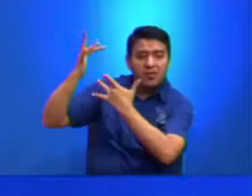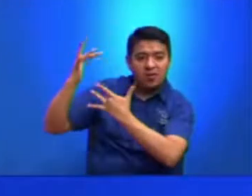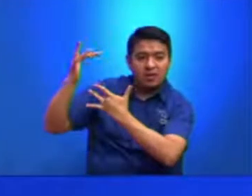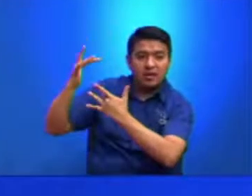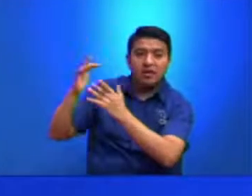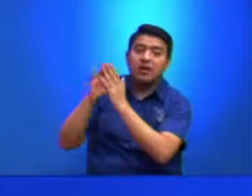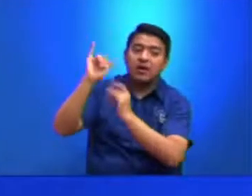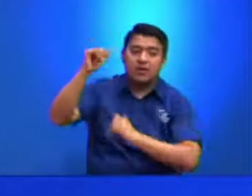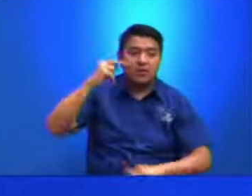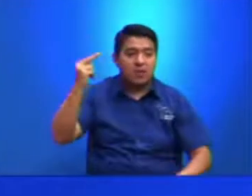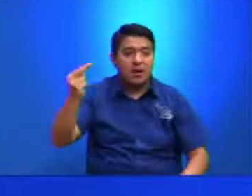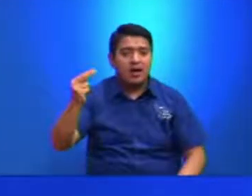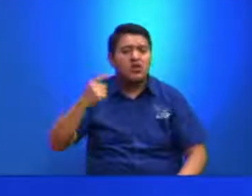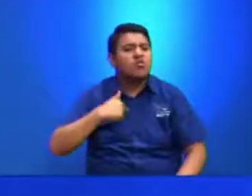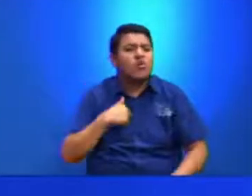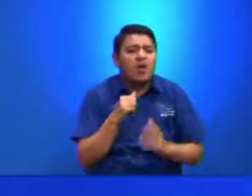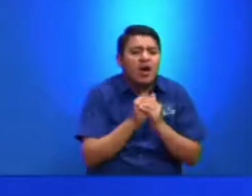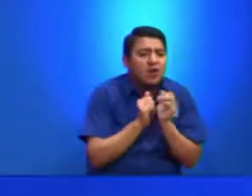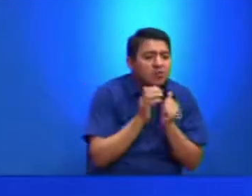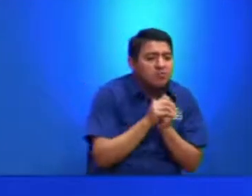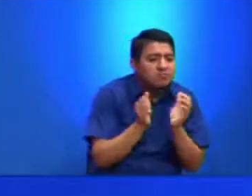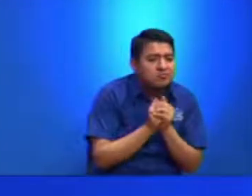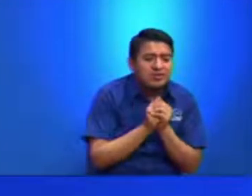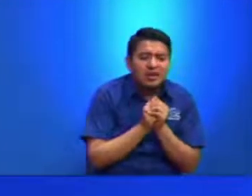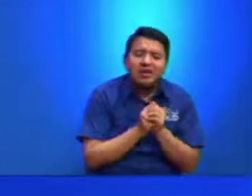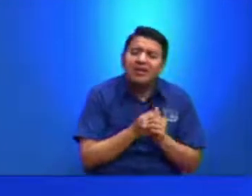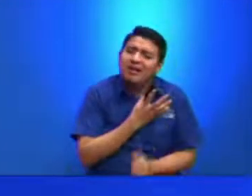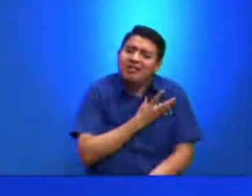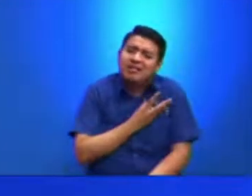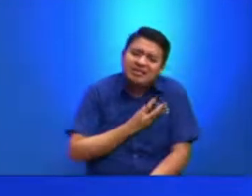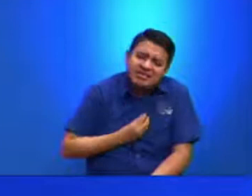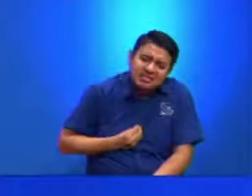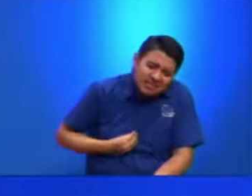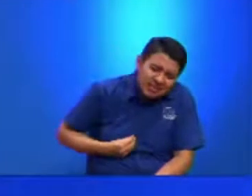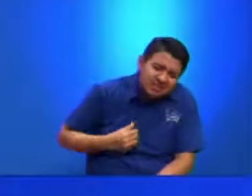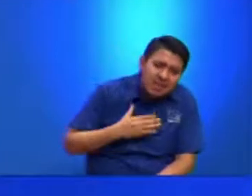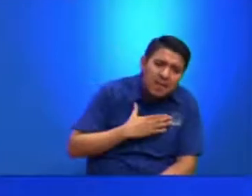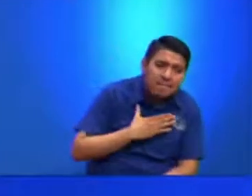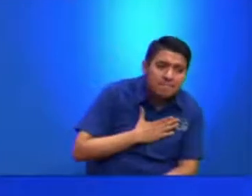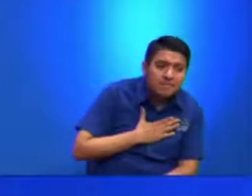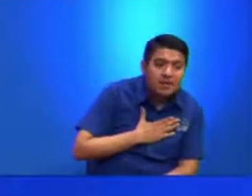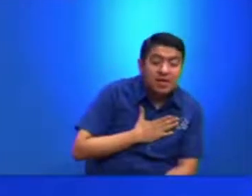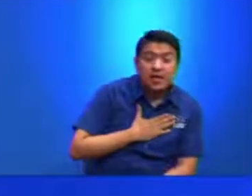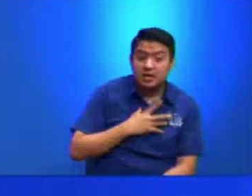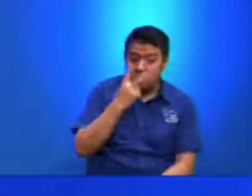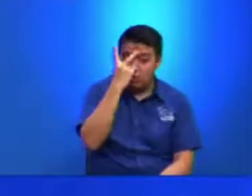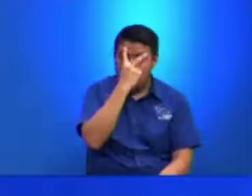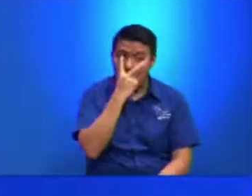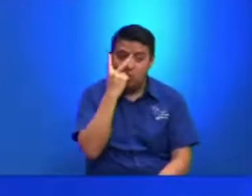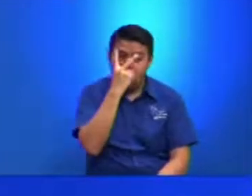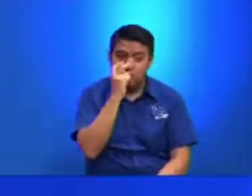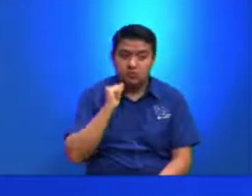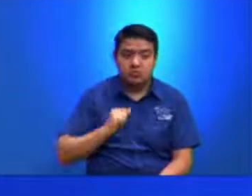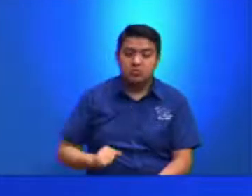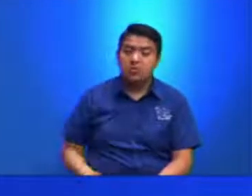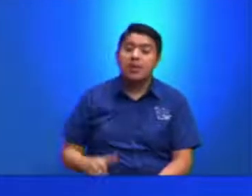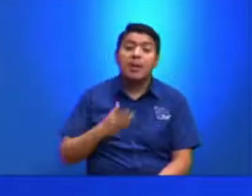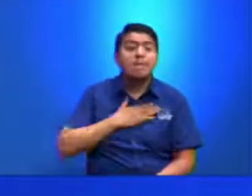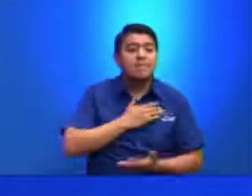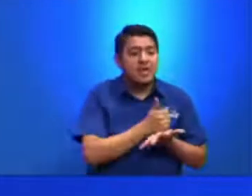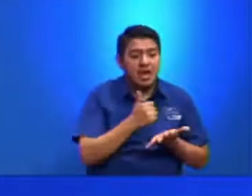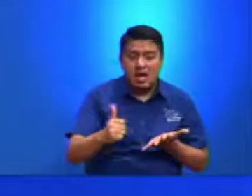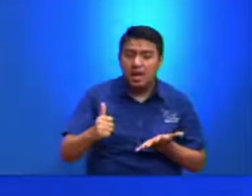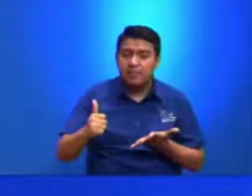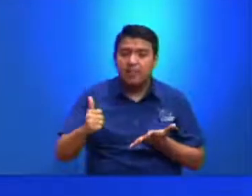sea, lo que habíamos dicho con anterioridad en el libro de Lamentaciones, se consume la tristeza, consume los ojos,